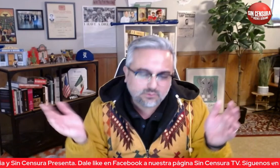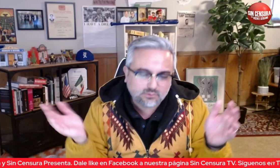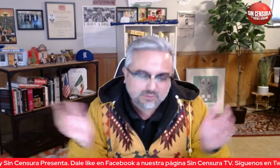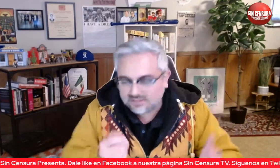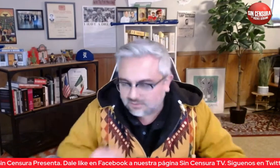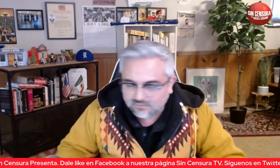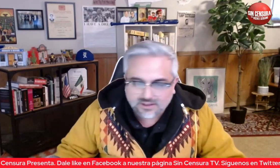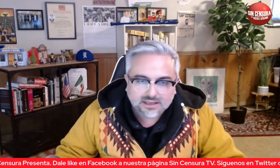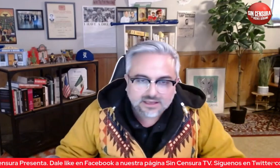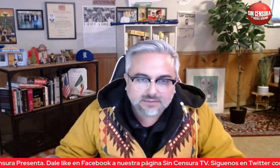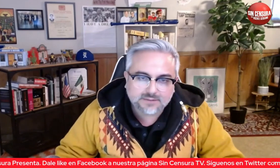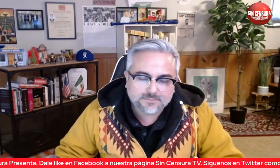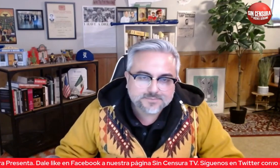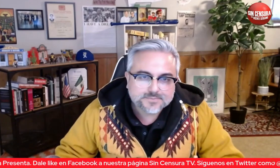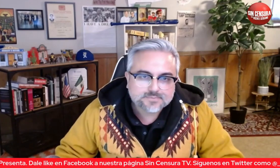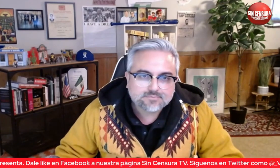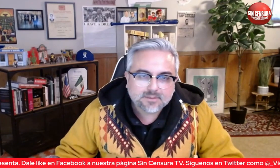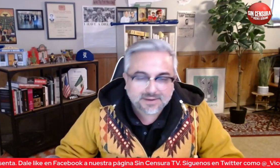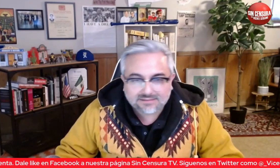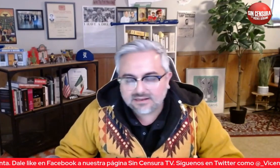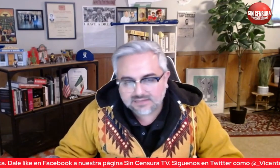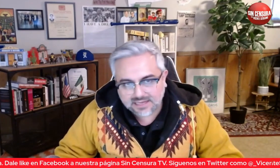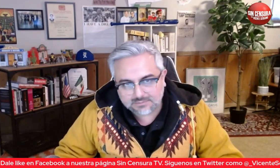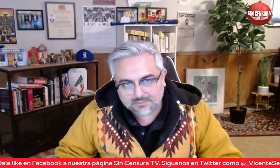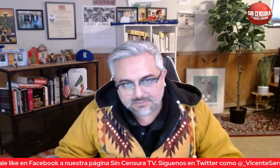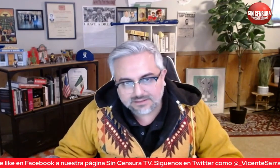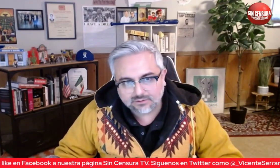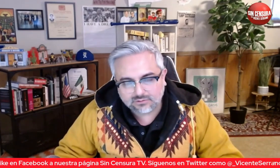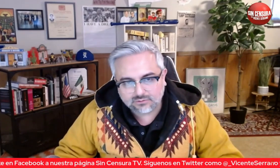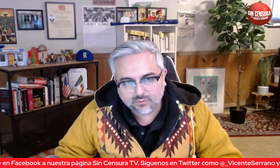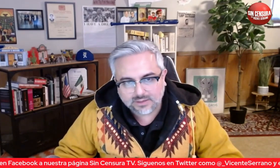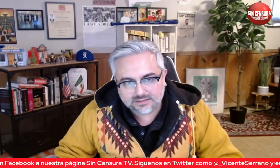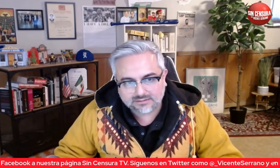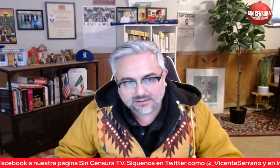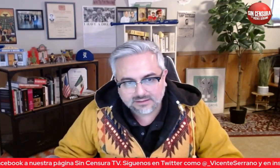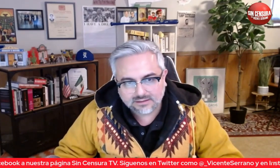ahí proceso para el golpeteo. Y mire, parecen hasta cabilderos estos cuates, ¿eh?